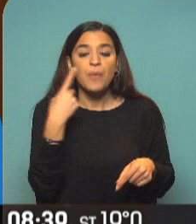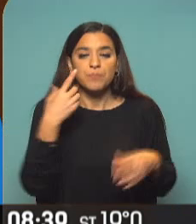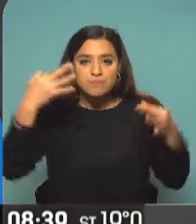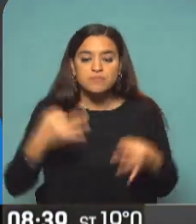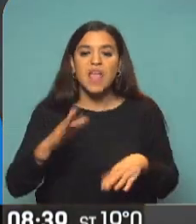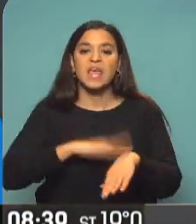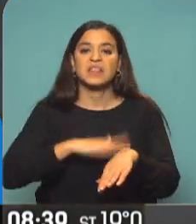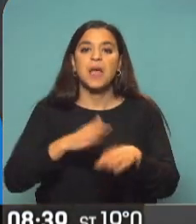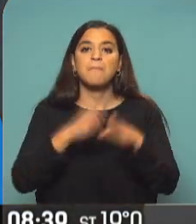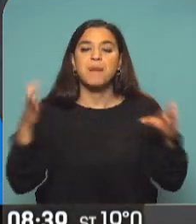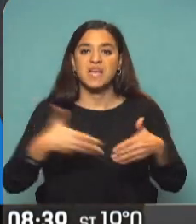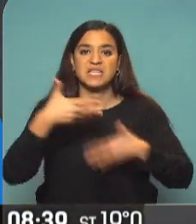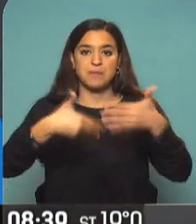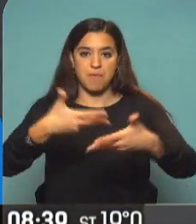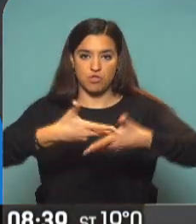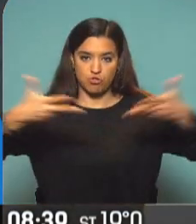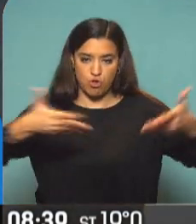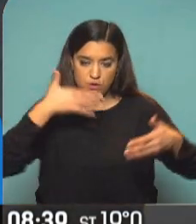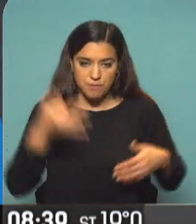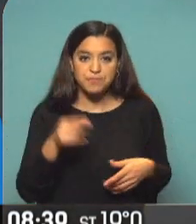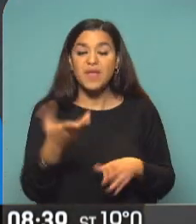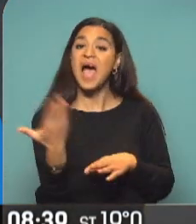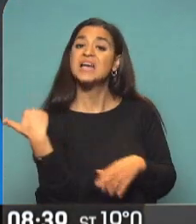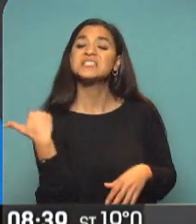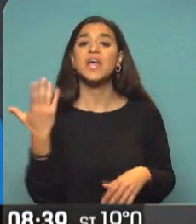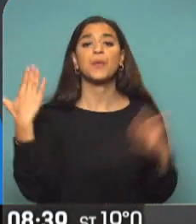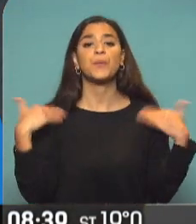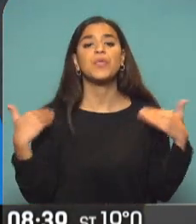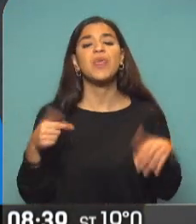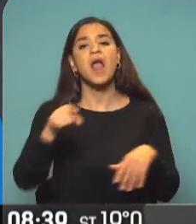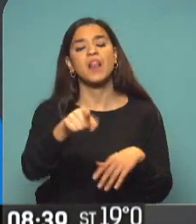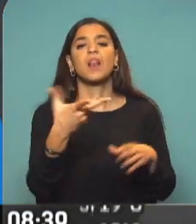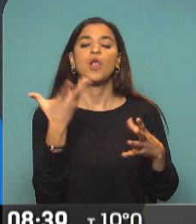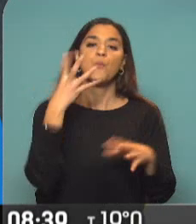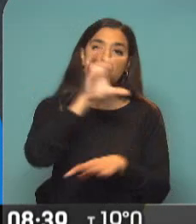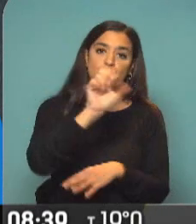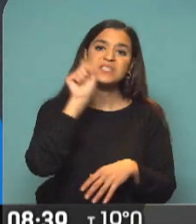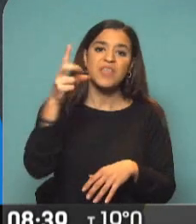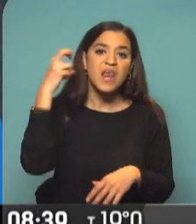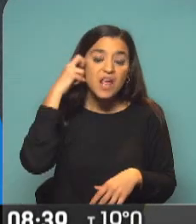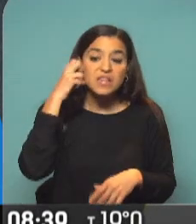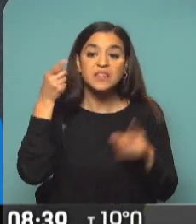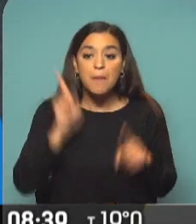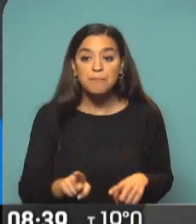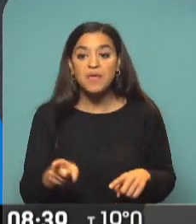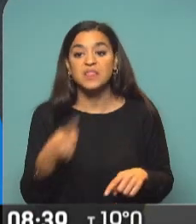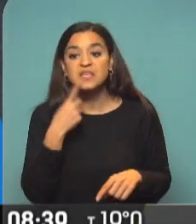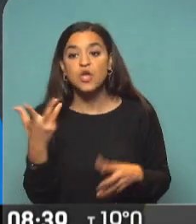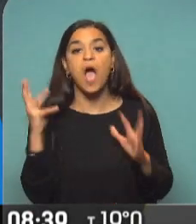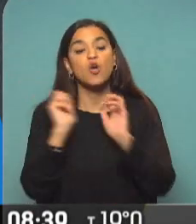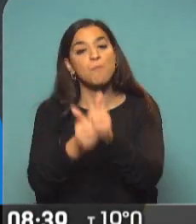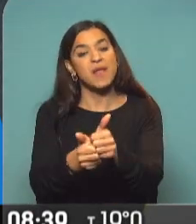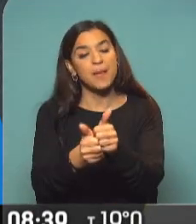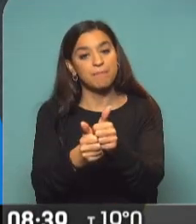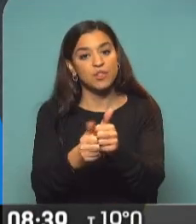en la Argentina. ¿Cómo vivieron la jornada de ayer con María Eugenia Vidal en el Comité Provincia del Radicalismo, elogiando también el